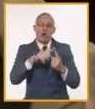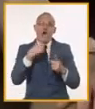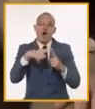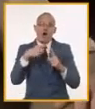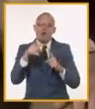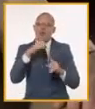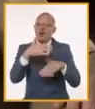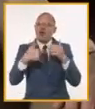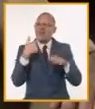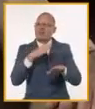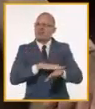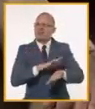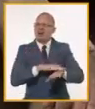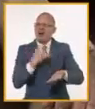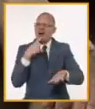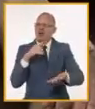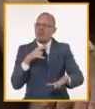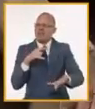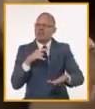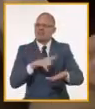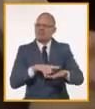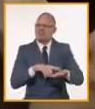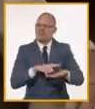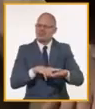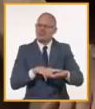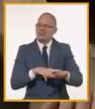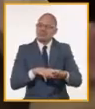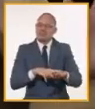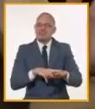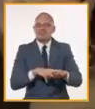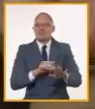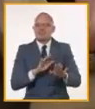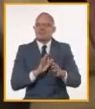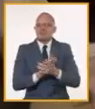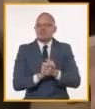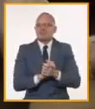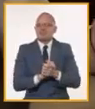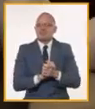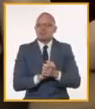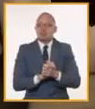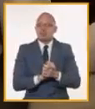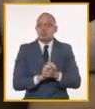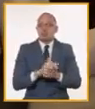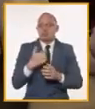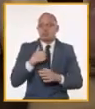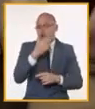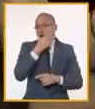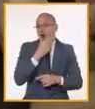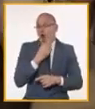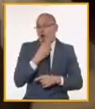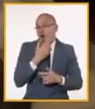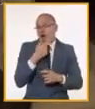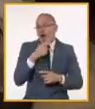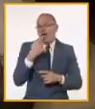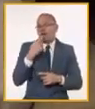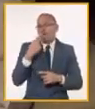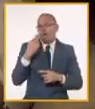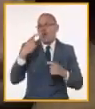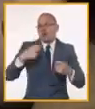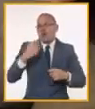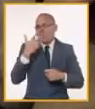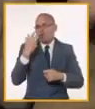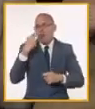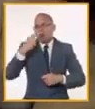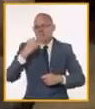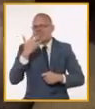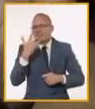pie, también. Y yo no sé, creo que eso lo formó Fidel, esa columna en el país se vaya.